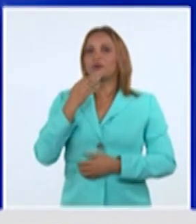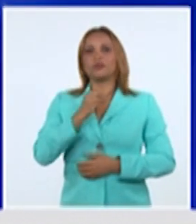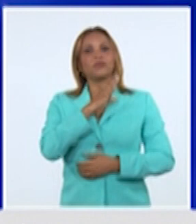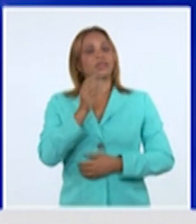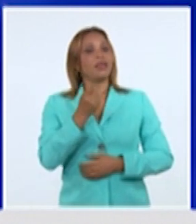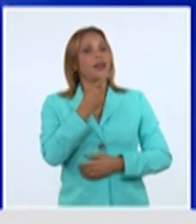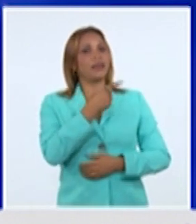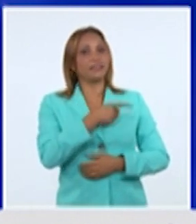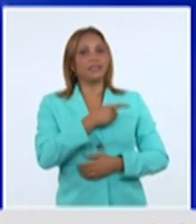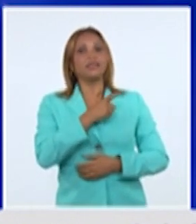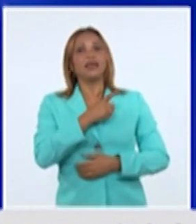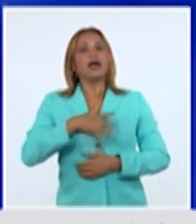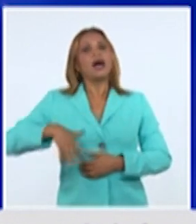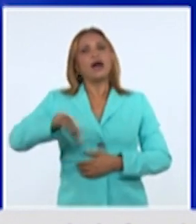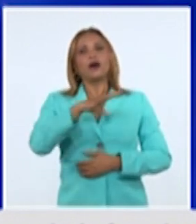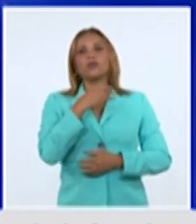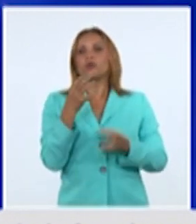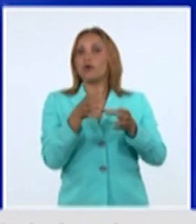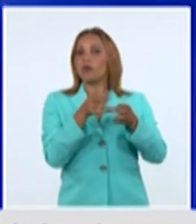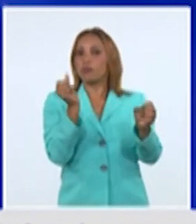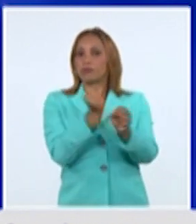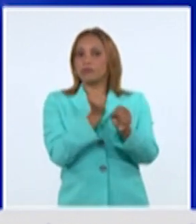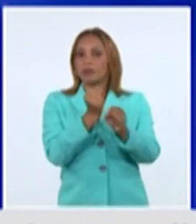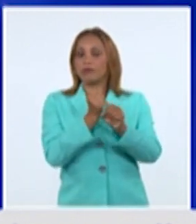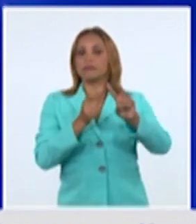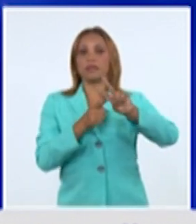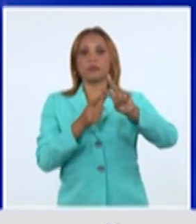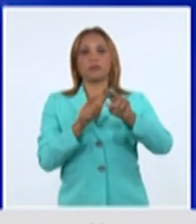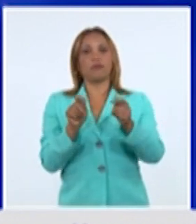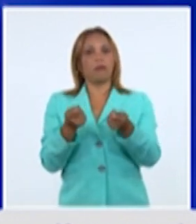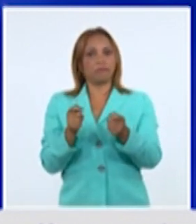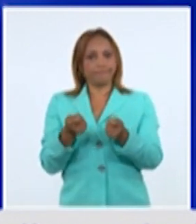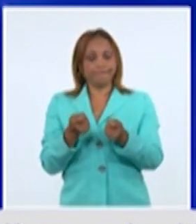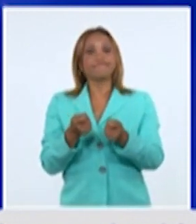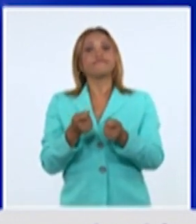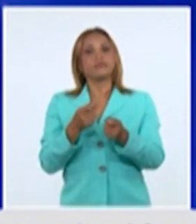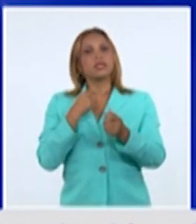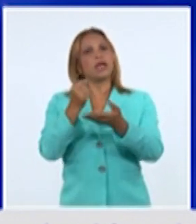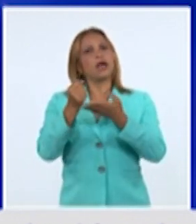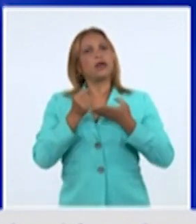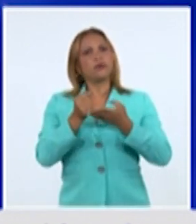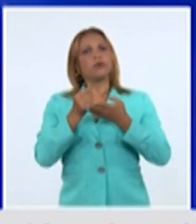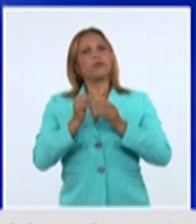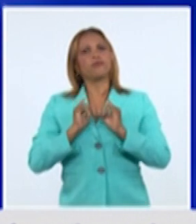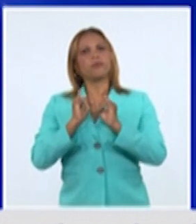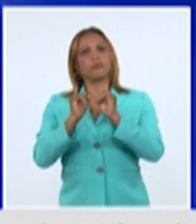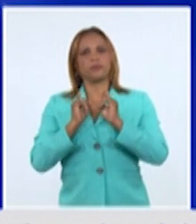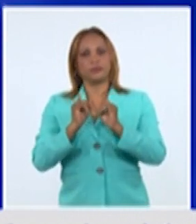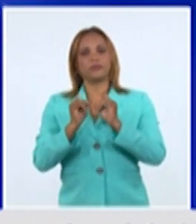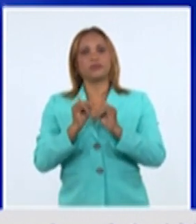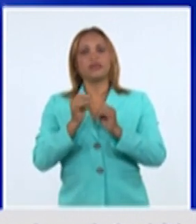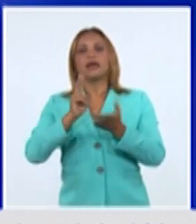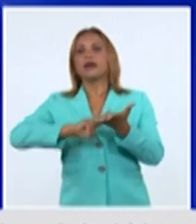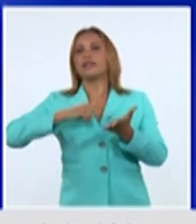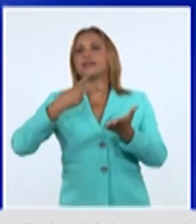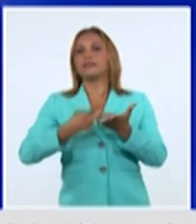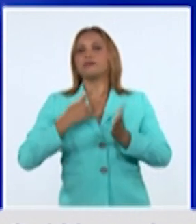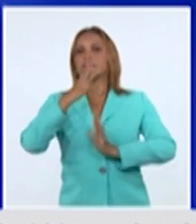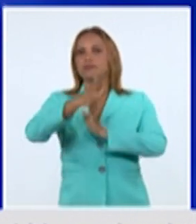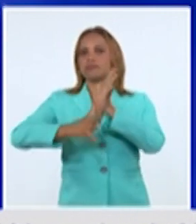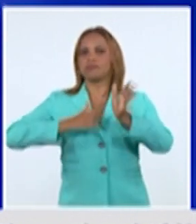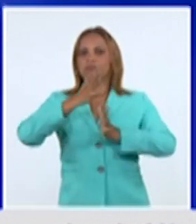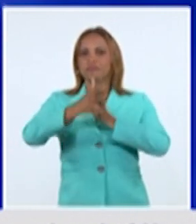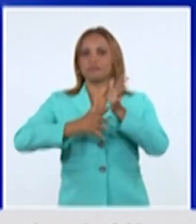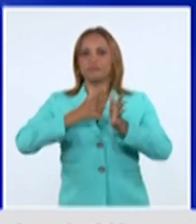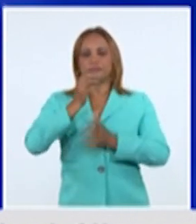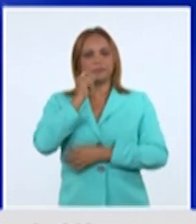a todo el equipo de la televisión y la radio que hace posible la transmisión, a los intérpretes de lenguas de señas y